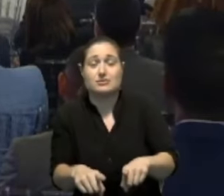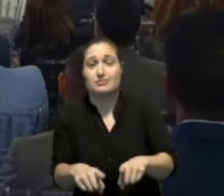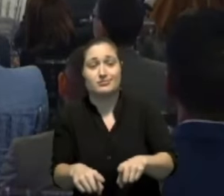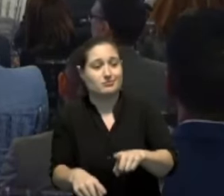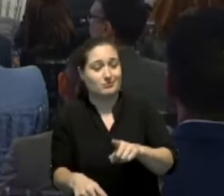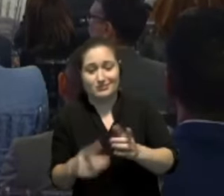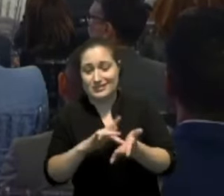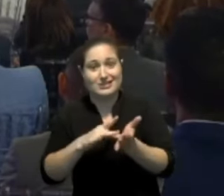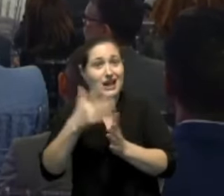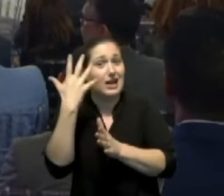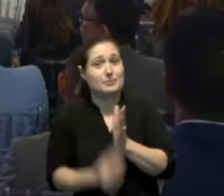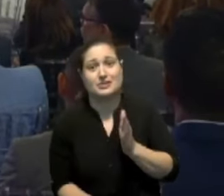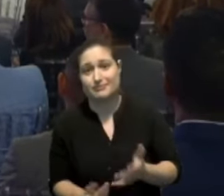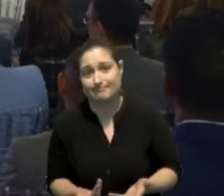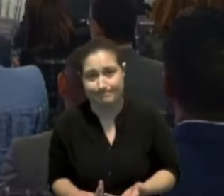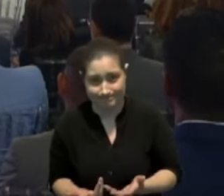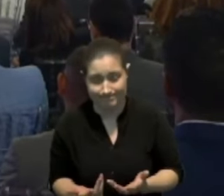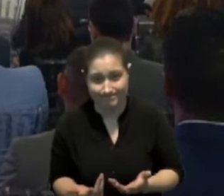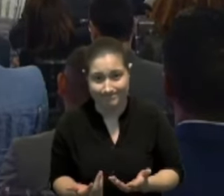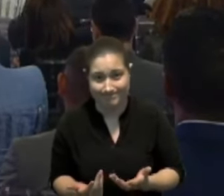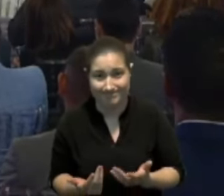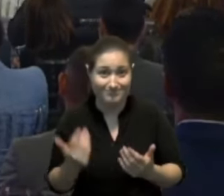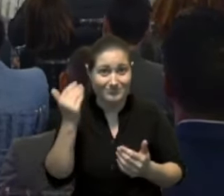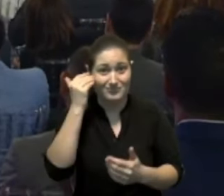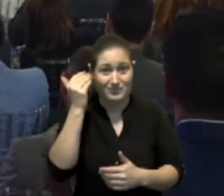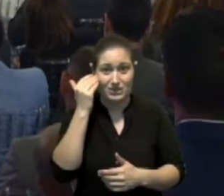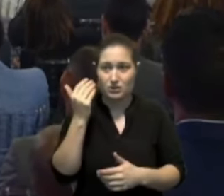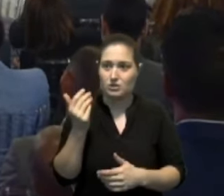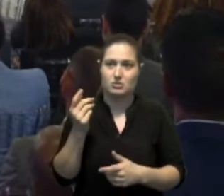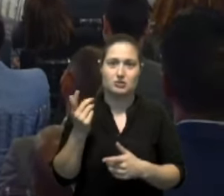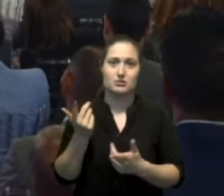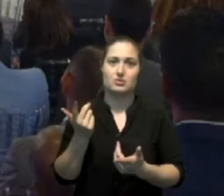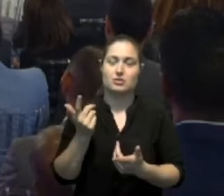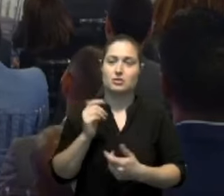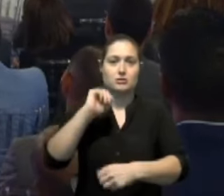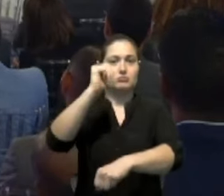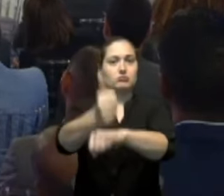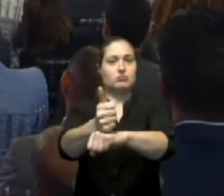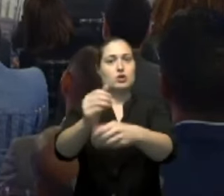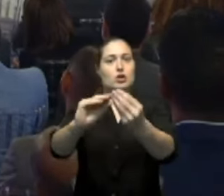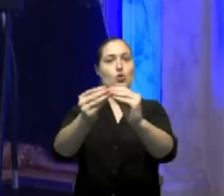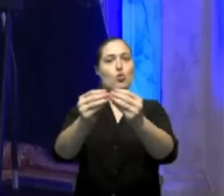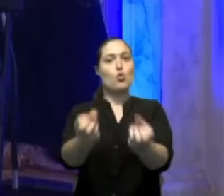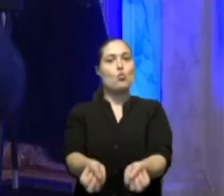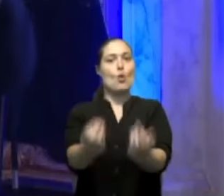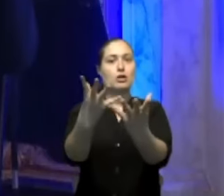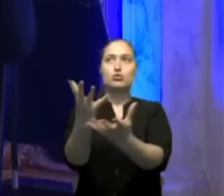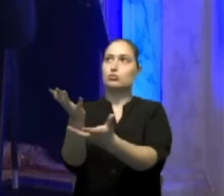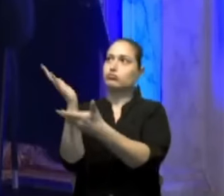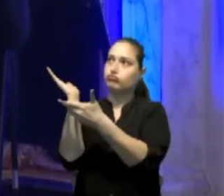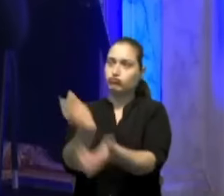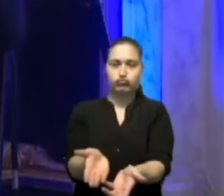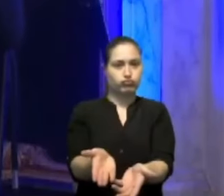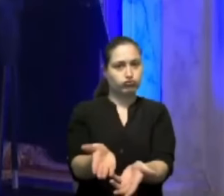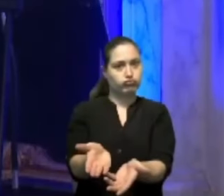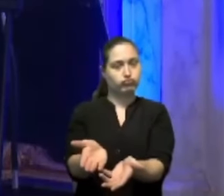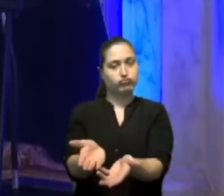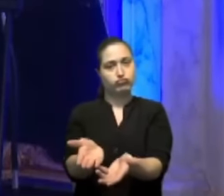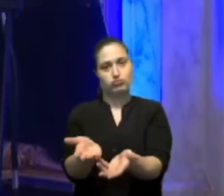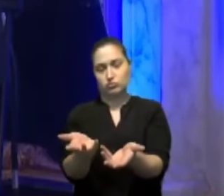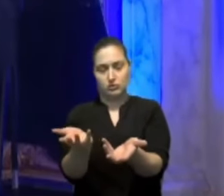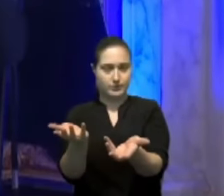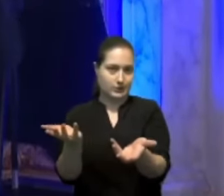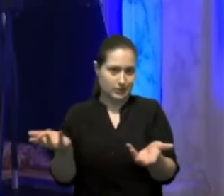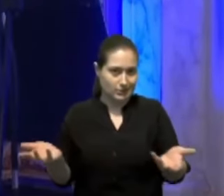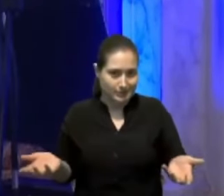tenga disponible porque también son cuotas que se establecen para la República Dominicana que se establecen digamos de manera regional o sea las